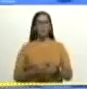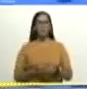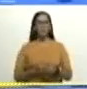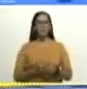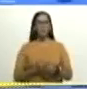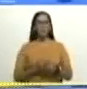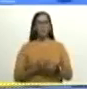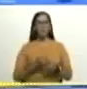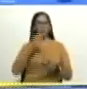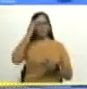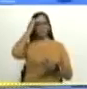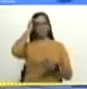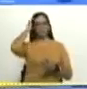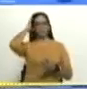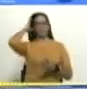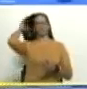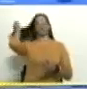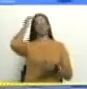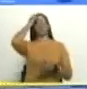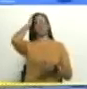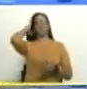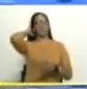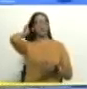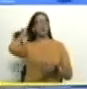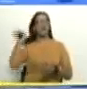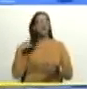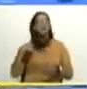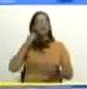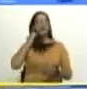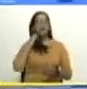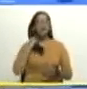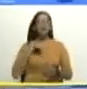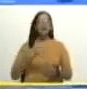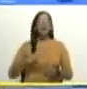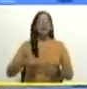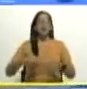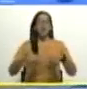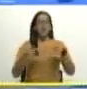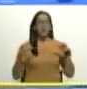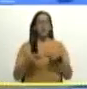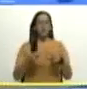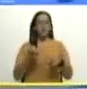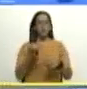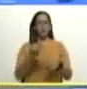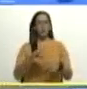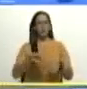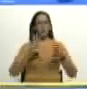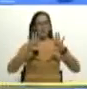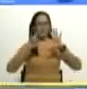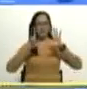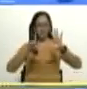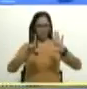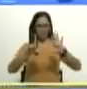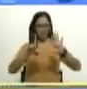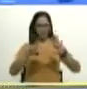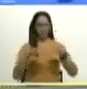El sector automotriz, el motor 16. El motor número 17, el sector de